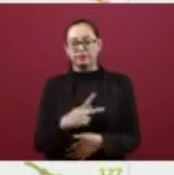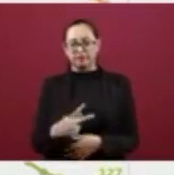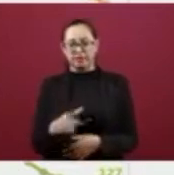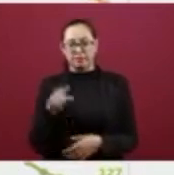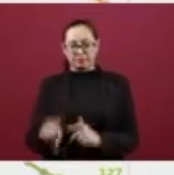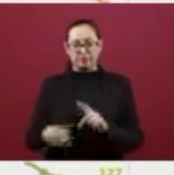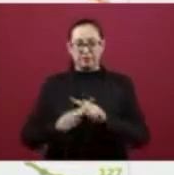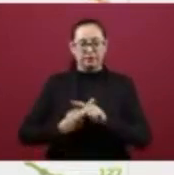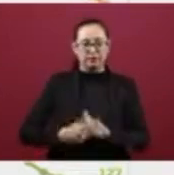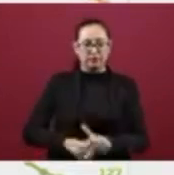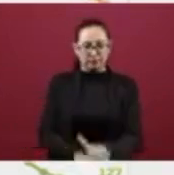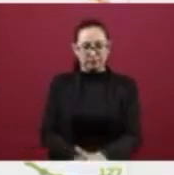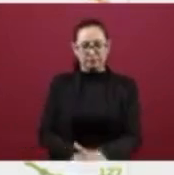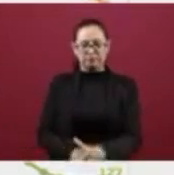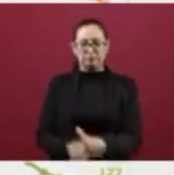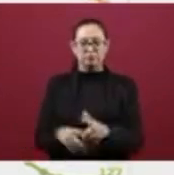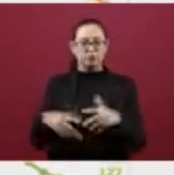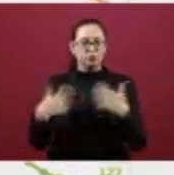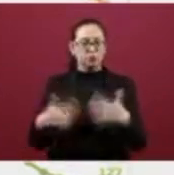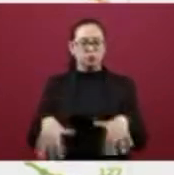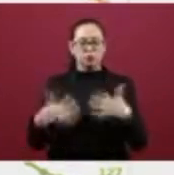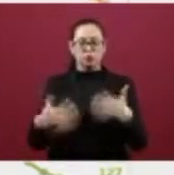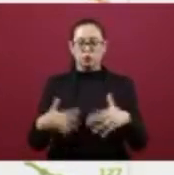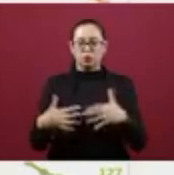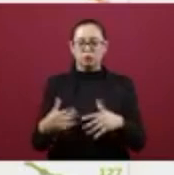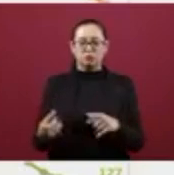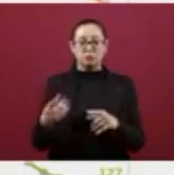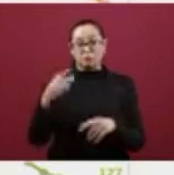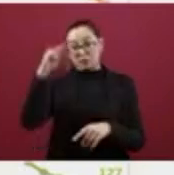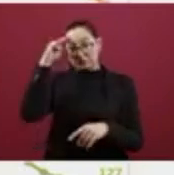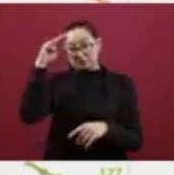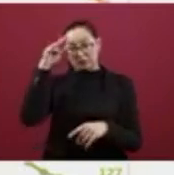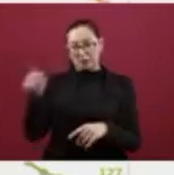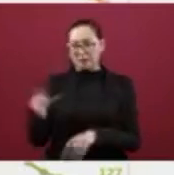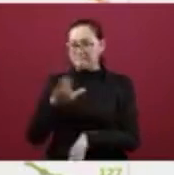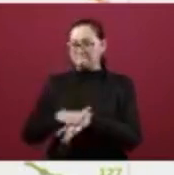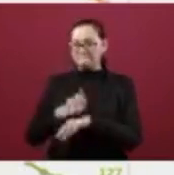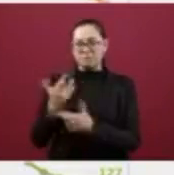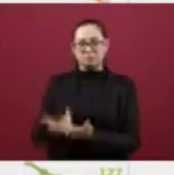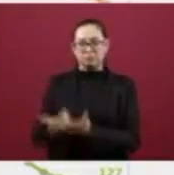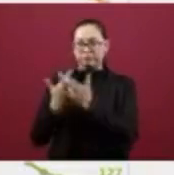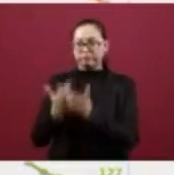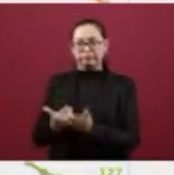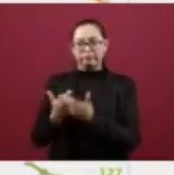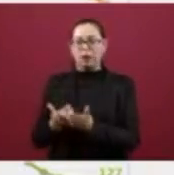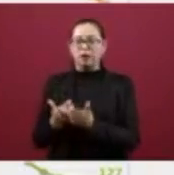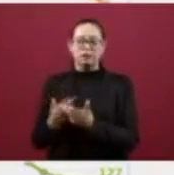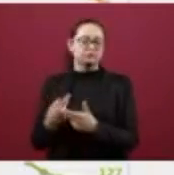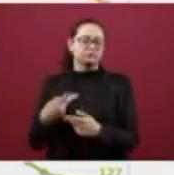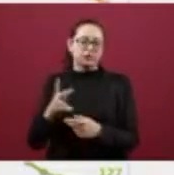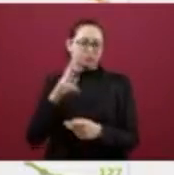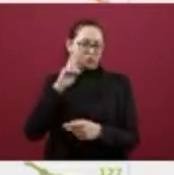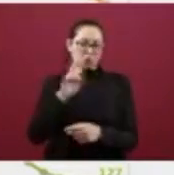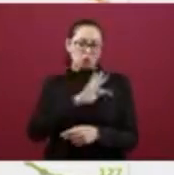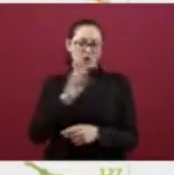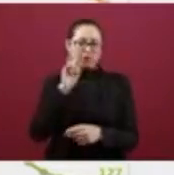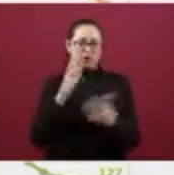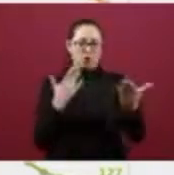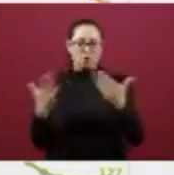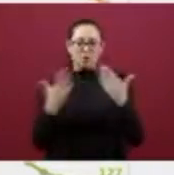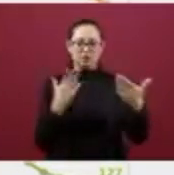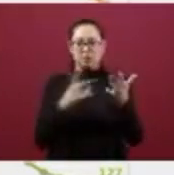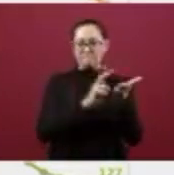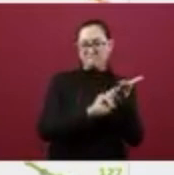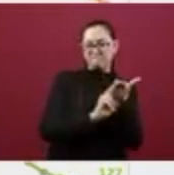pensar que podía sustituir la producción de Cantarell. Evidentemente no se logró, porque en su